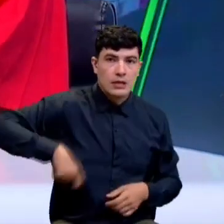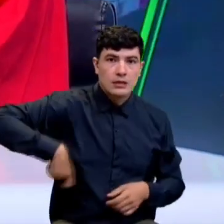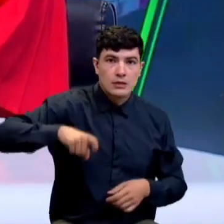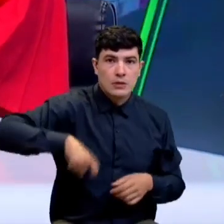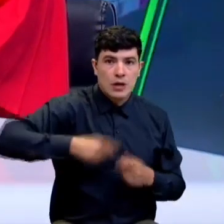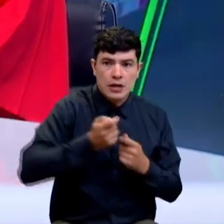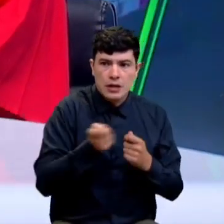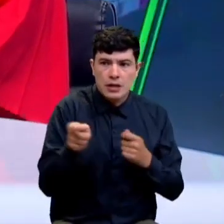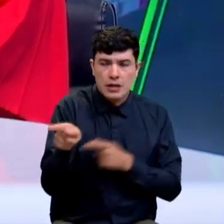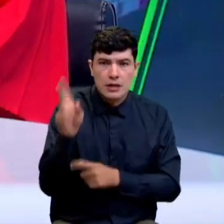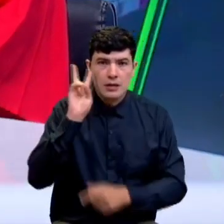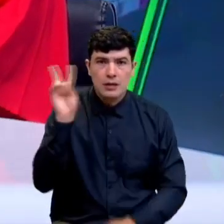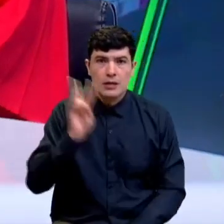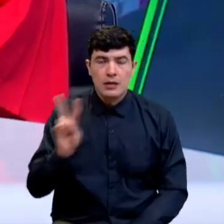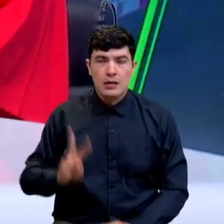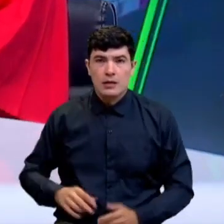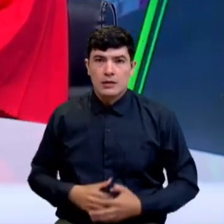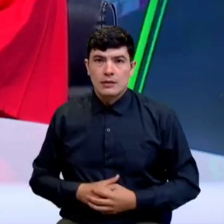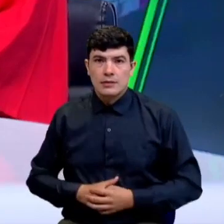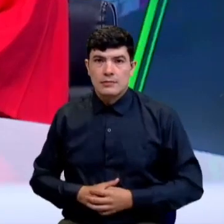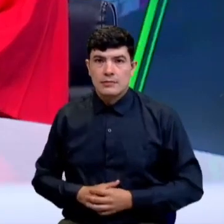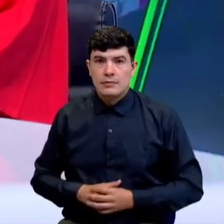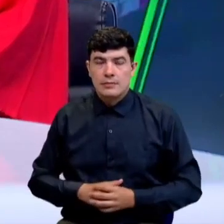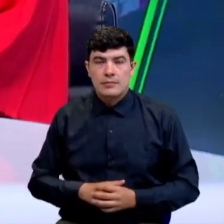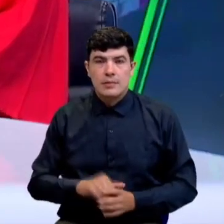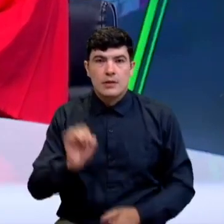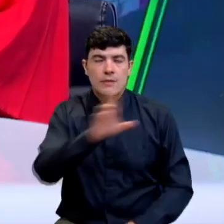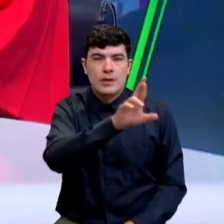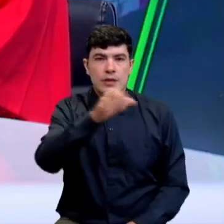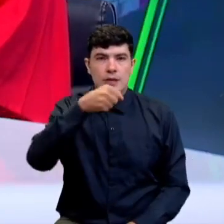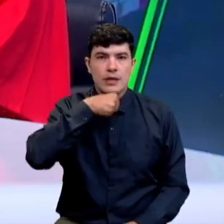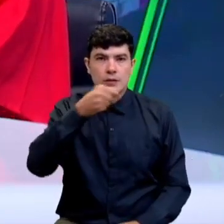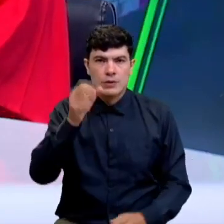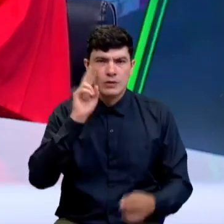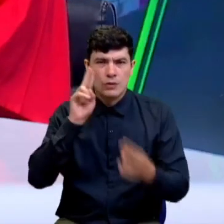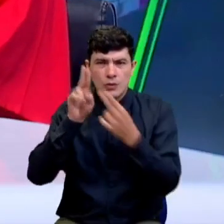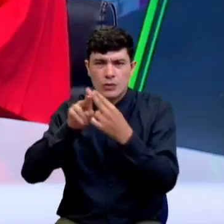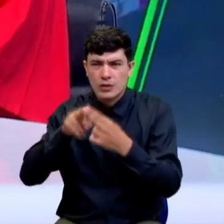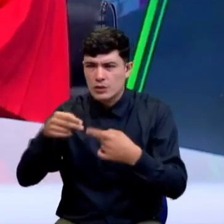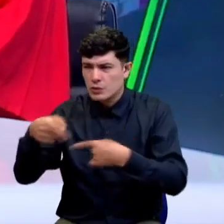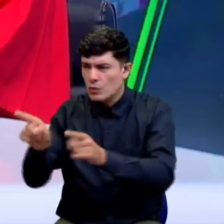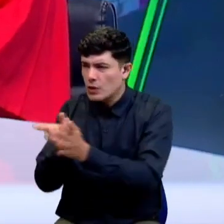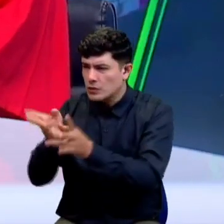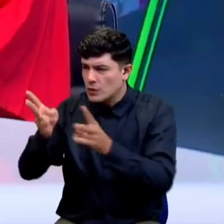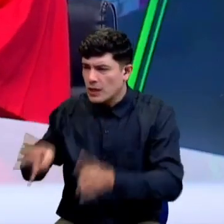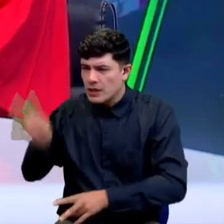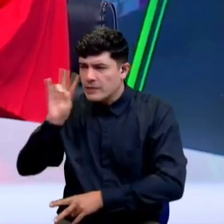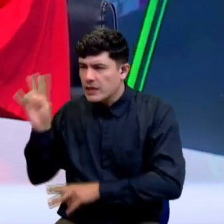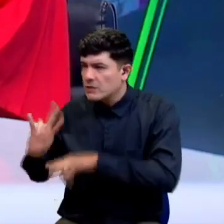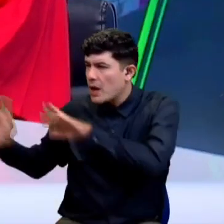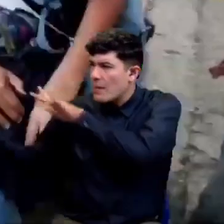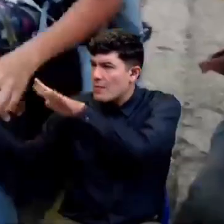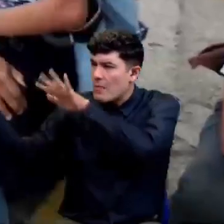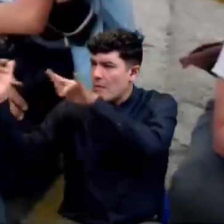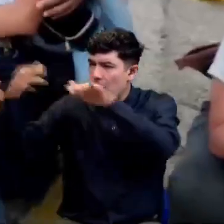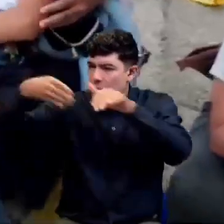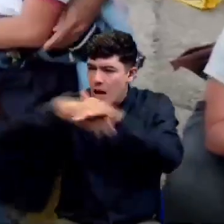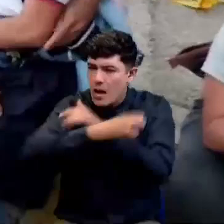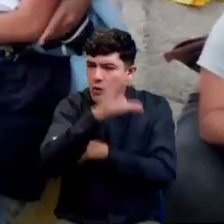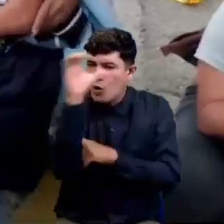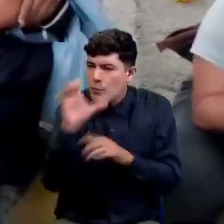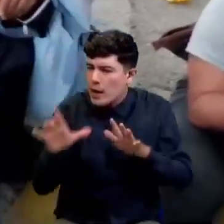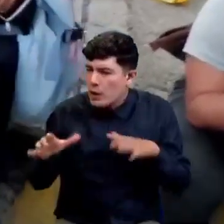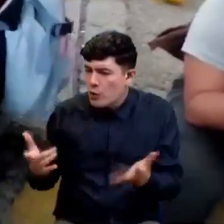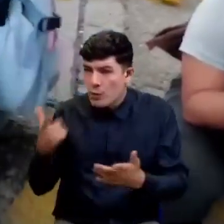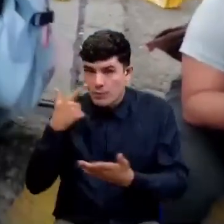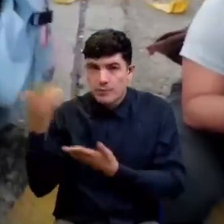puente internacional Simón Bolívar para conocer la rutina de estos menores y esto fue lo que encontramos. Sentados en un